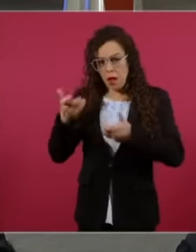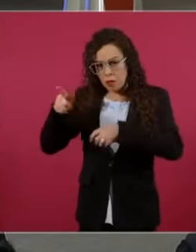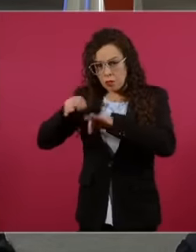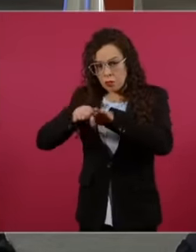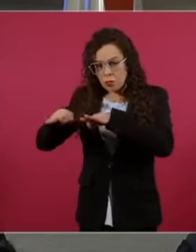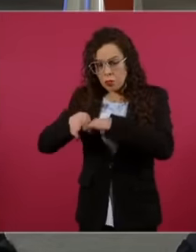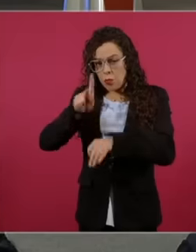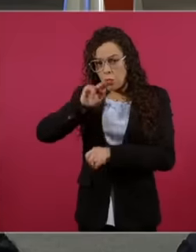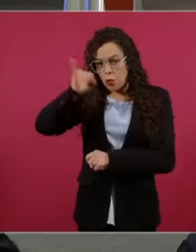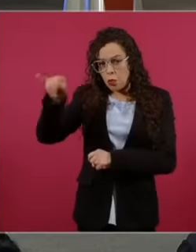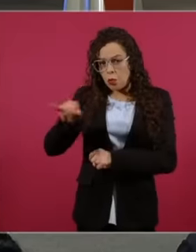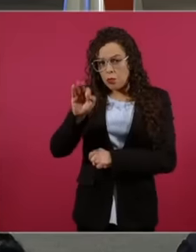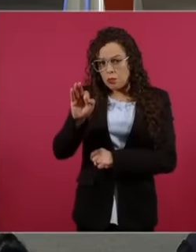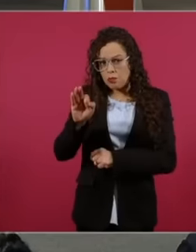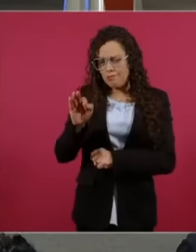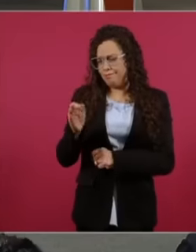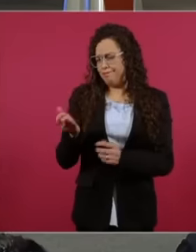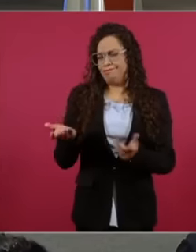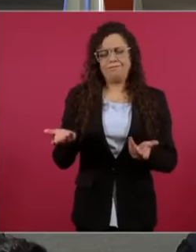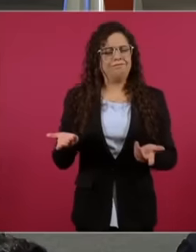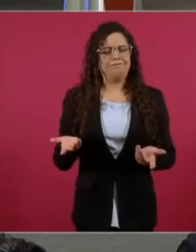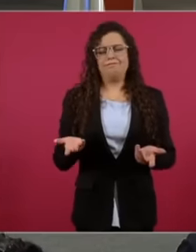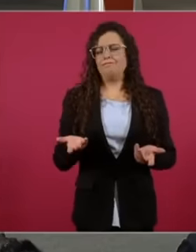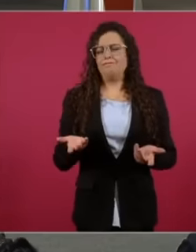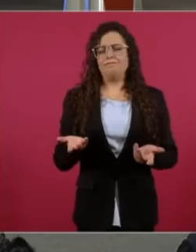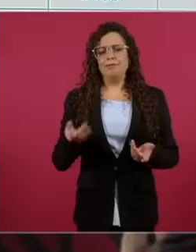¿Para quién trabajan?